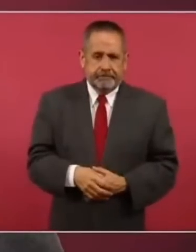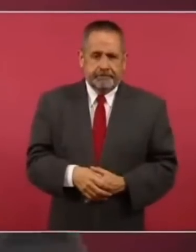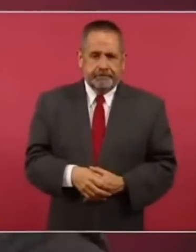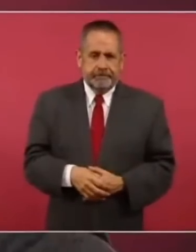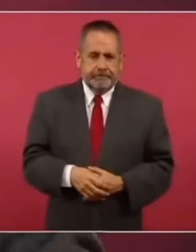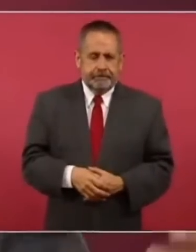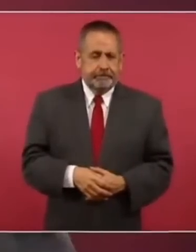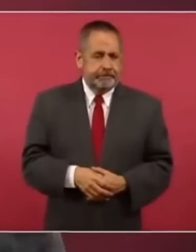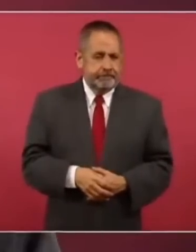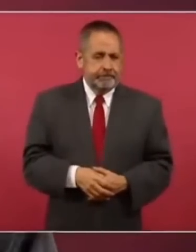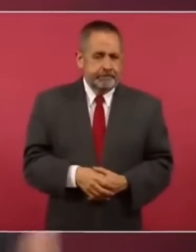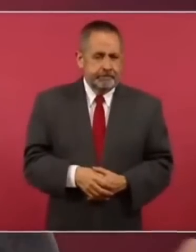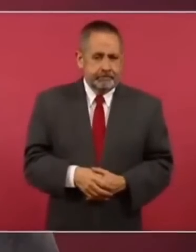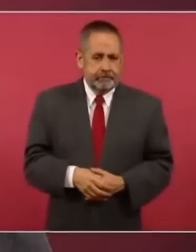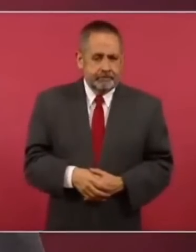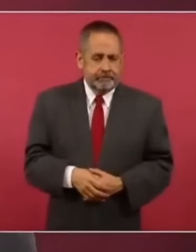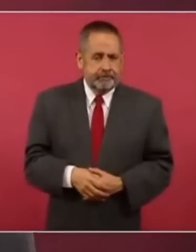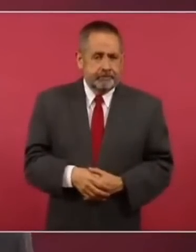Y